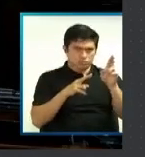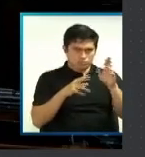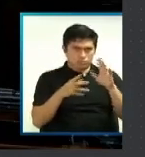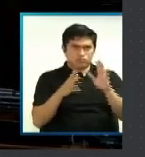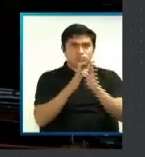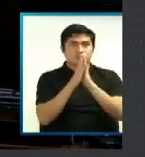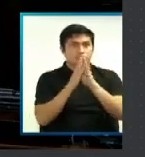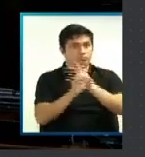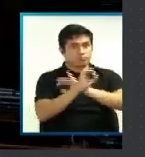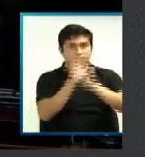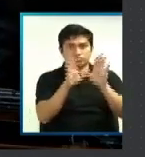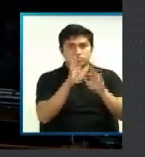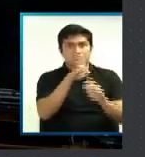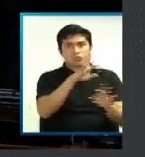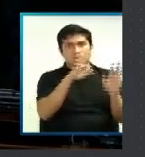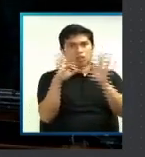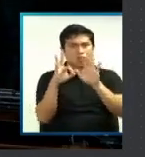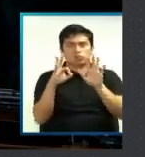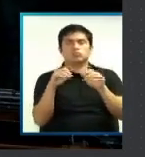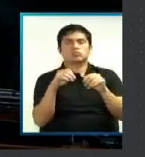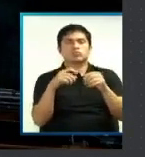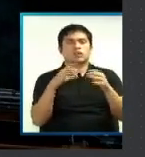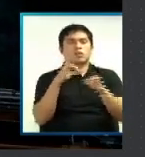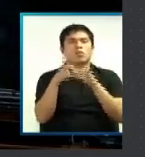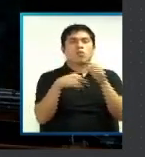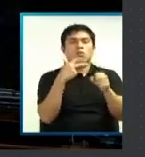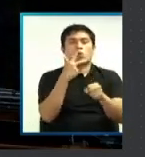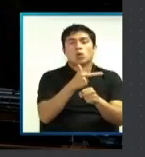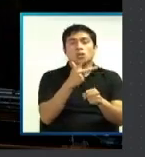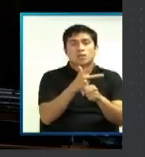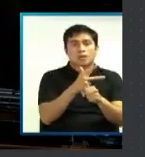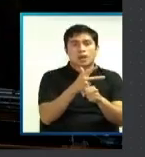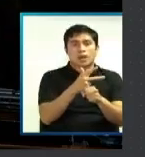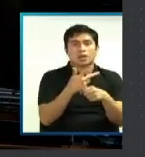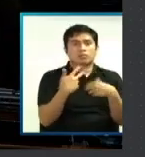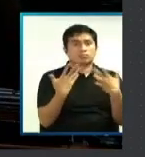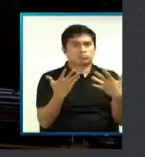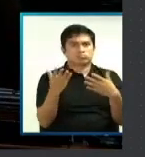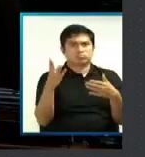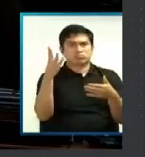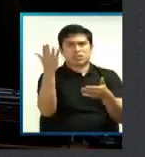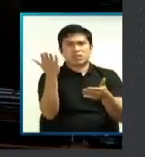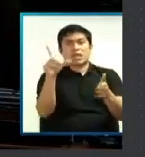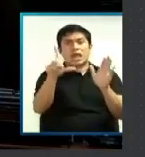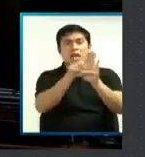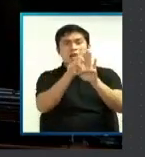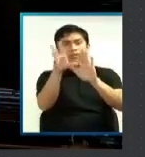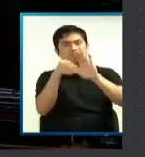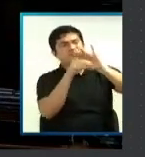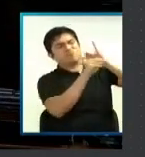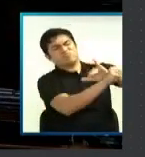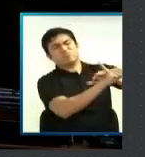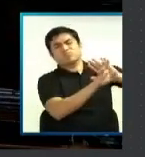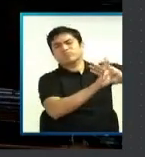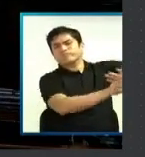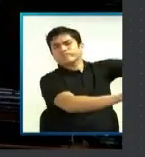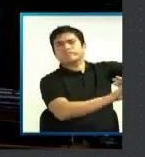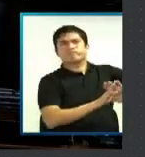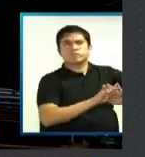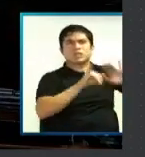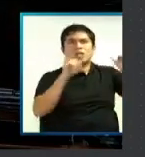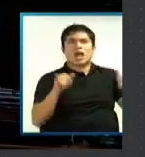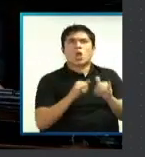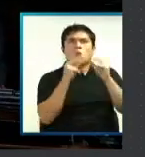comunicarse con alguien. Hagamos un recordatorio de qué es lo que está sucediendo en este momento en el Congreso de la